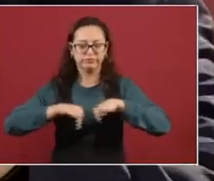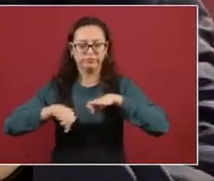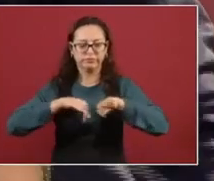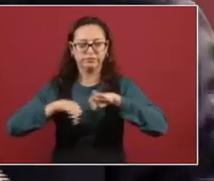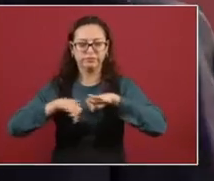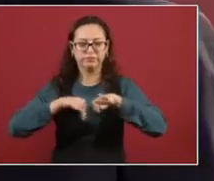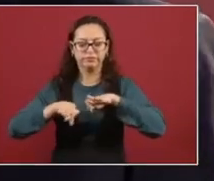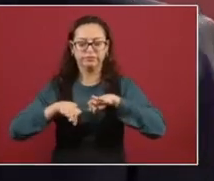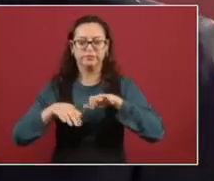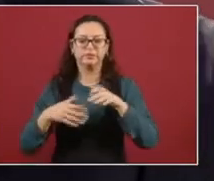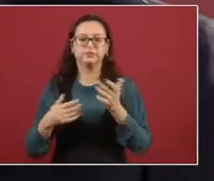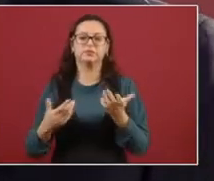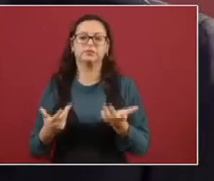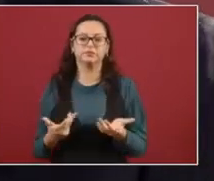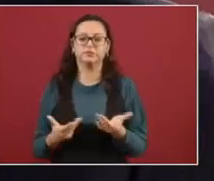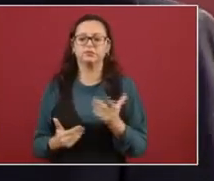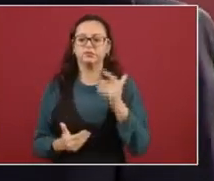a ir